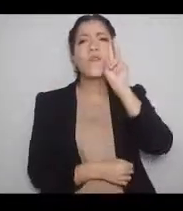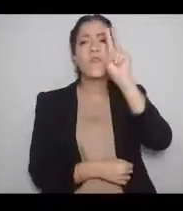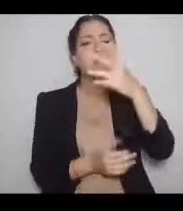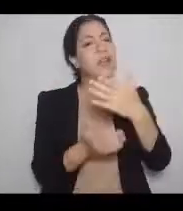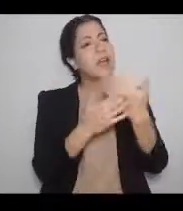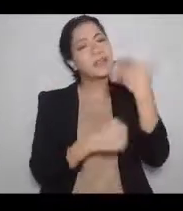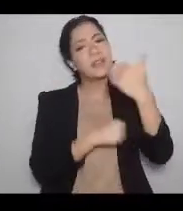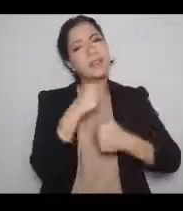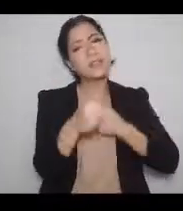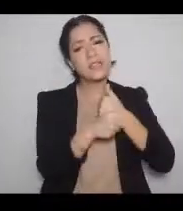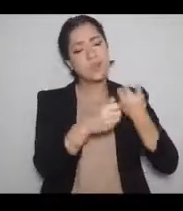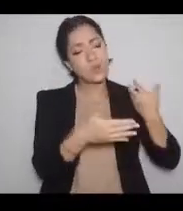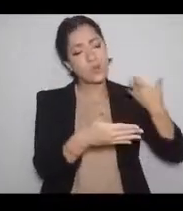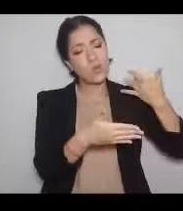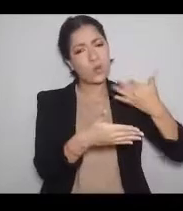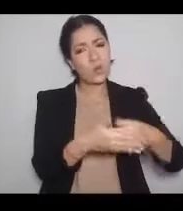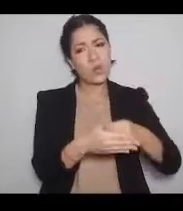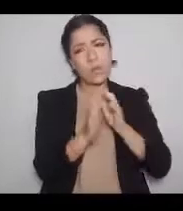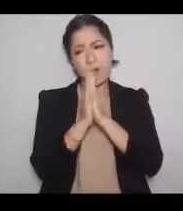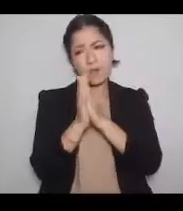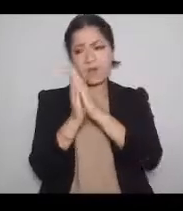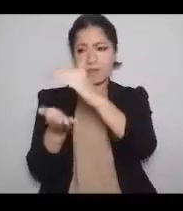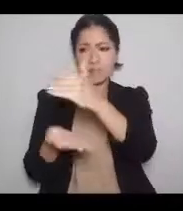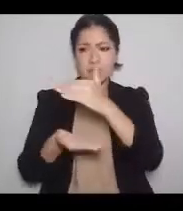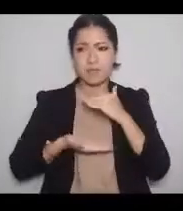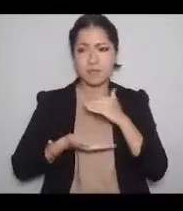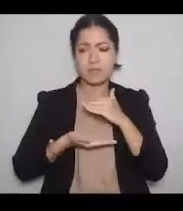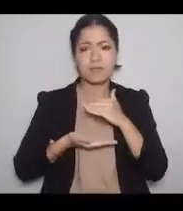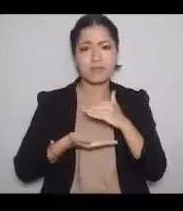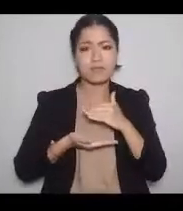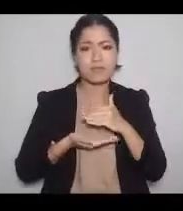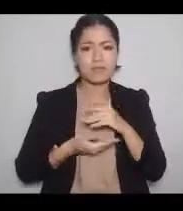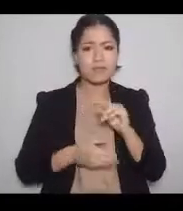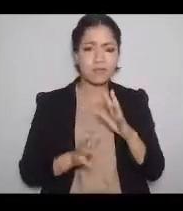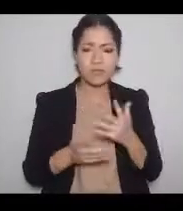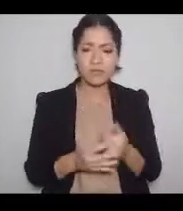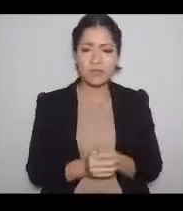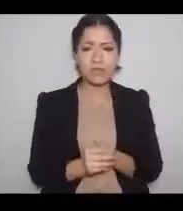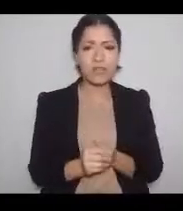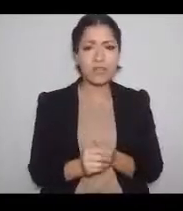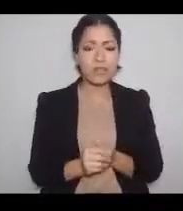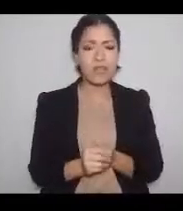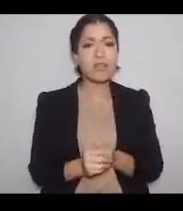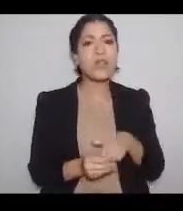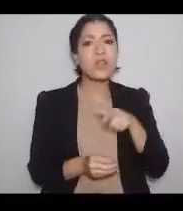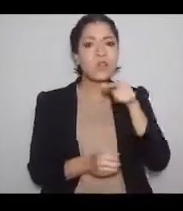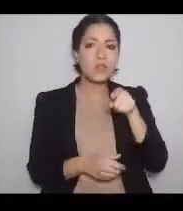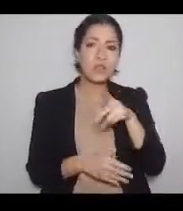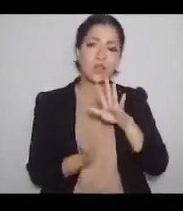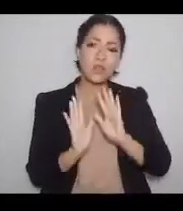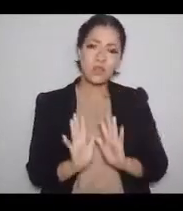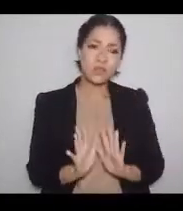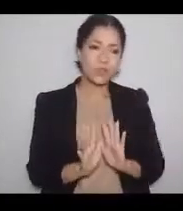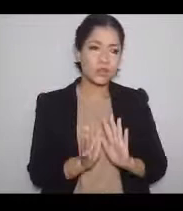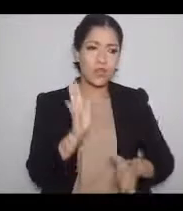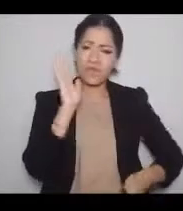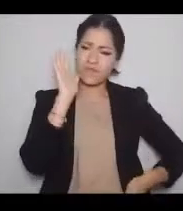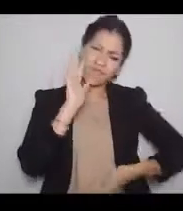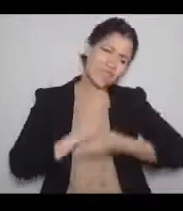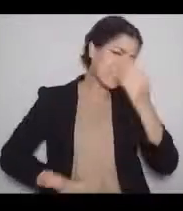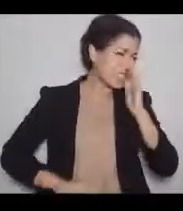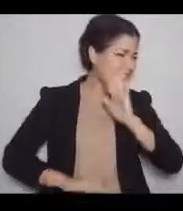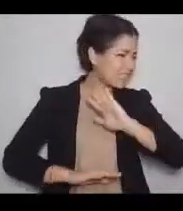¡Regresa a tu estanque de ranas! ¡Largo de aquí! ¡En la recámara de este moribundo no se